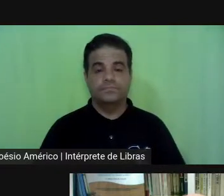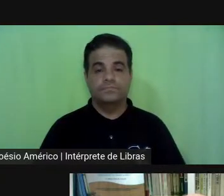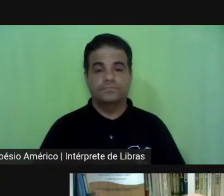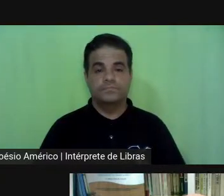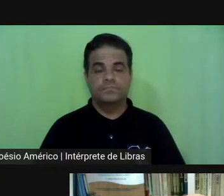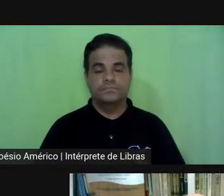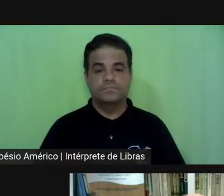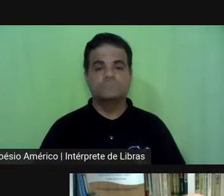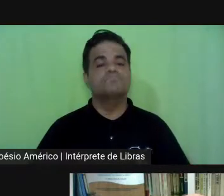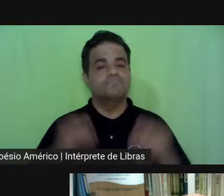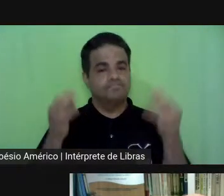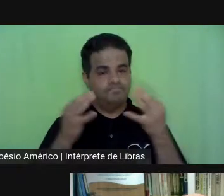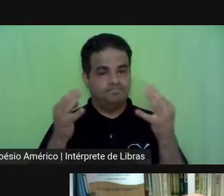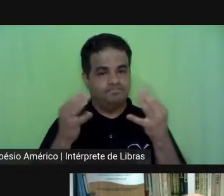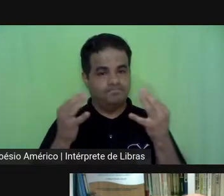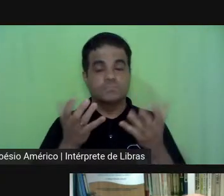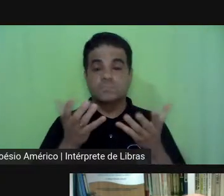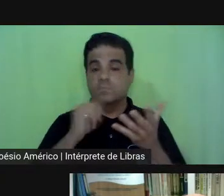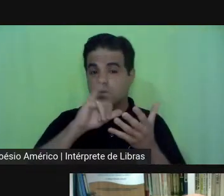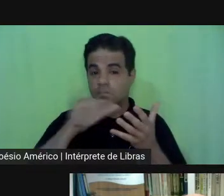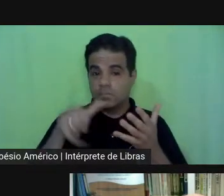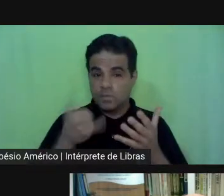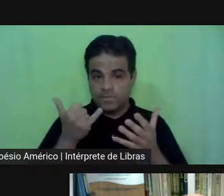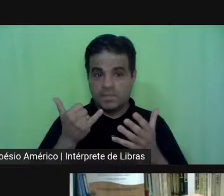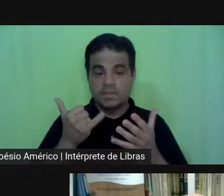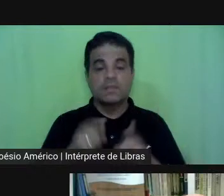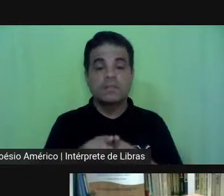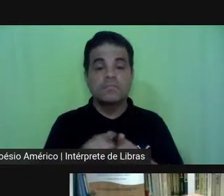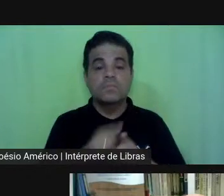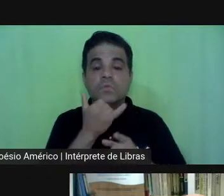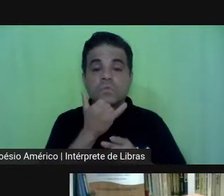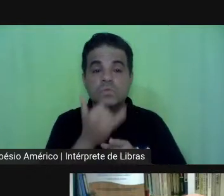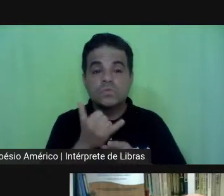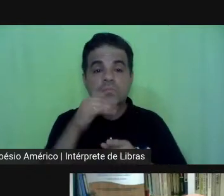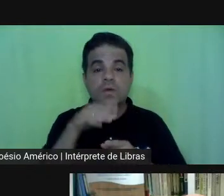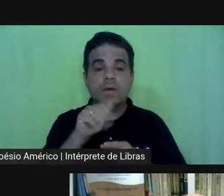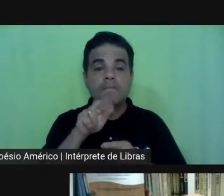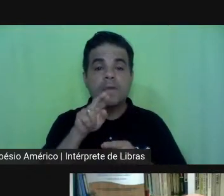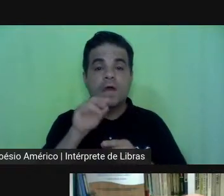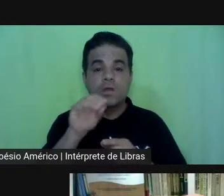yo quiero disculpa manos